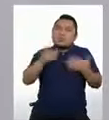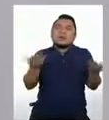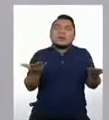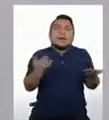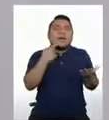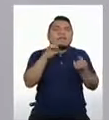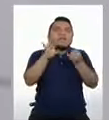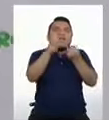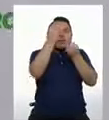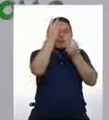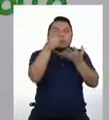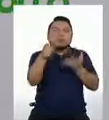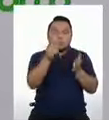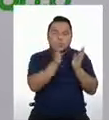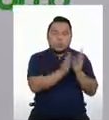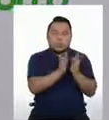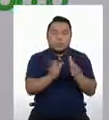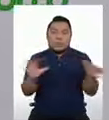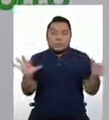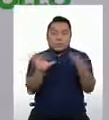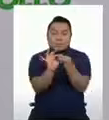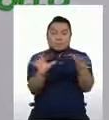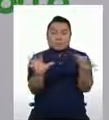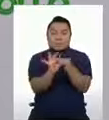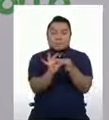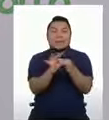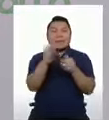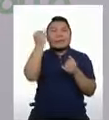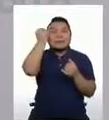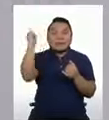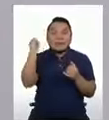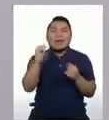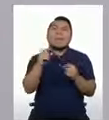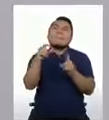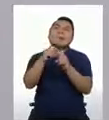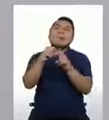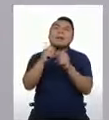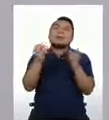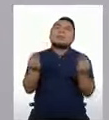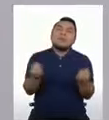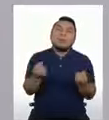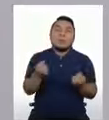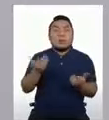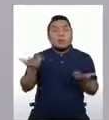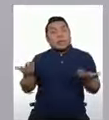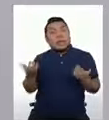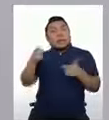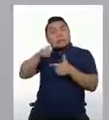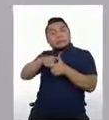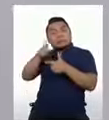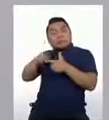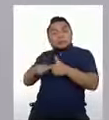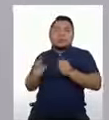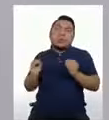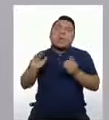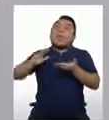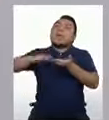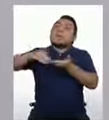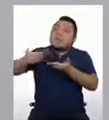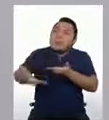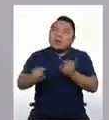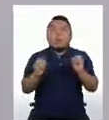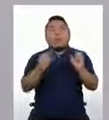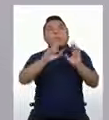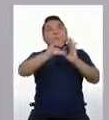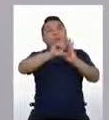Lo importante es que organices y conectes las ideas con palabras claves como entonces, después,